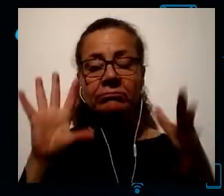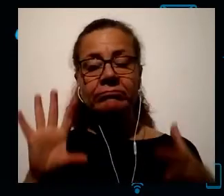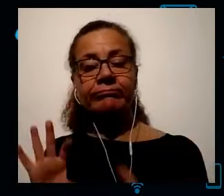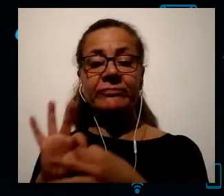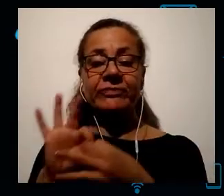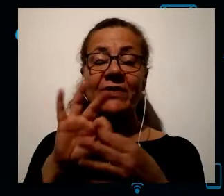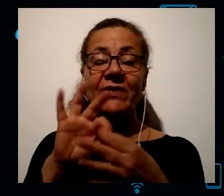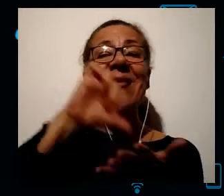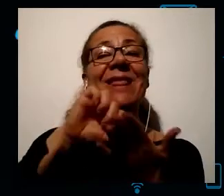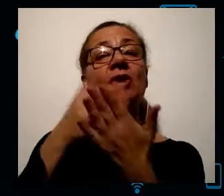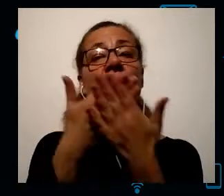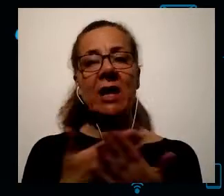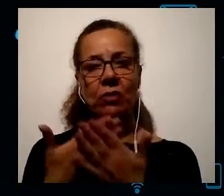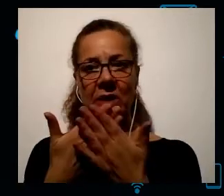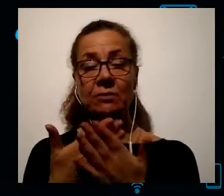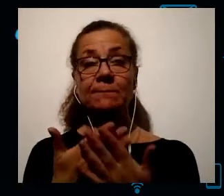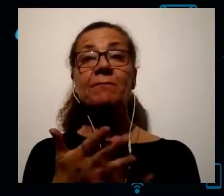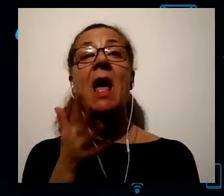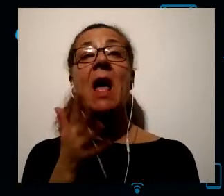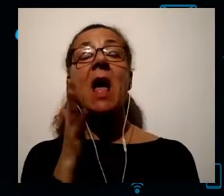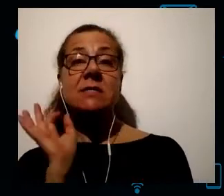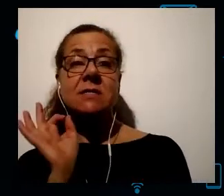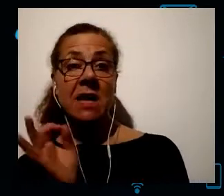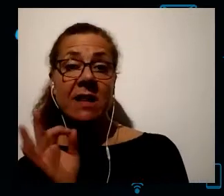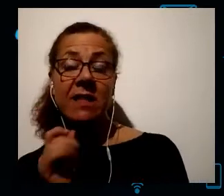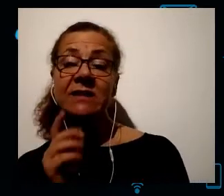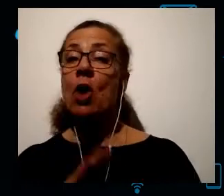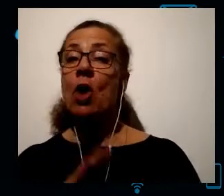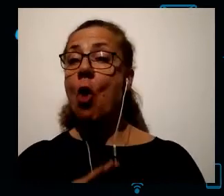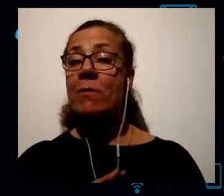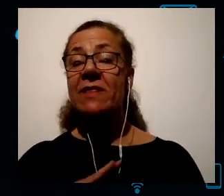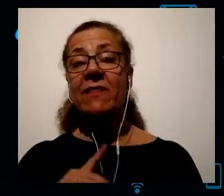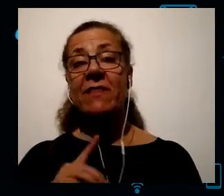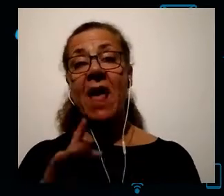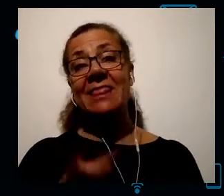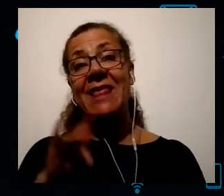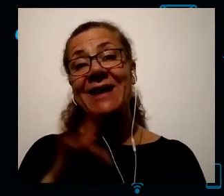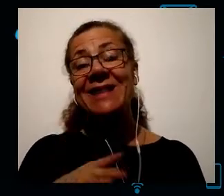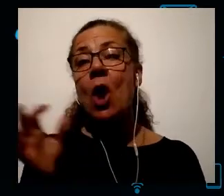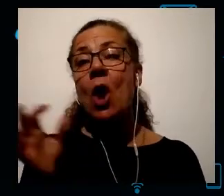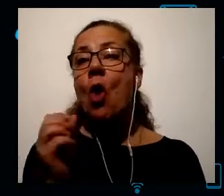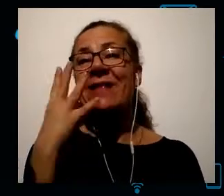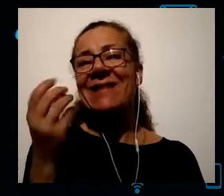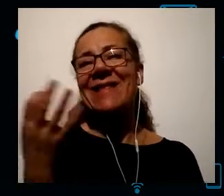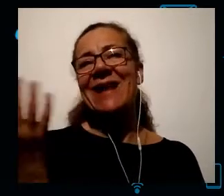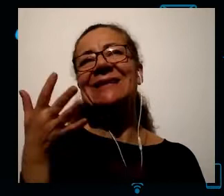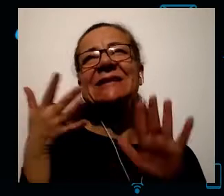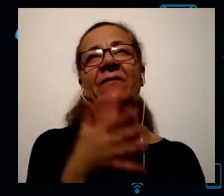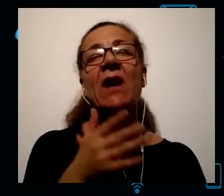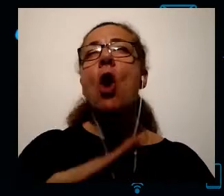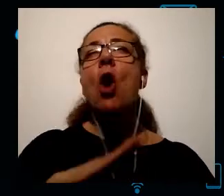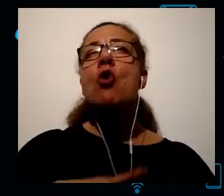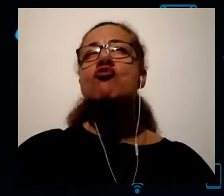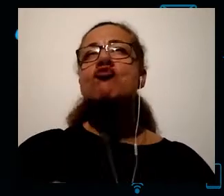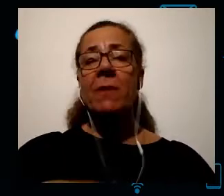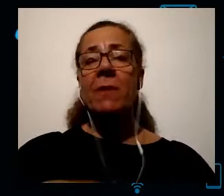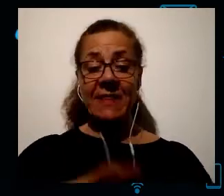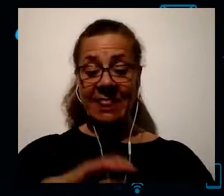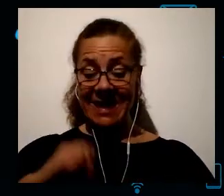la realidad es que la competencia digital o entender el papel que tiene la competencia digital hoy